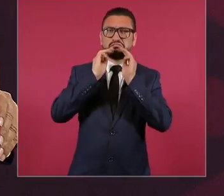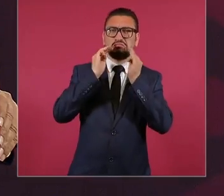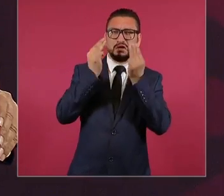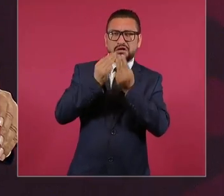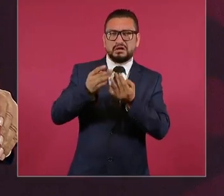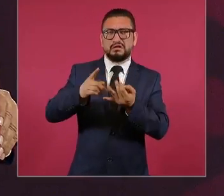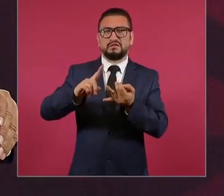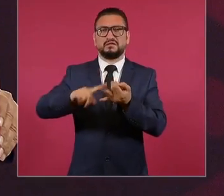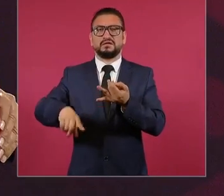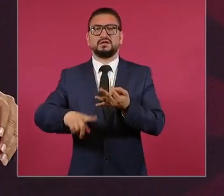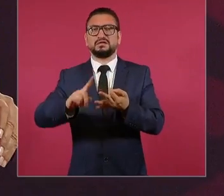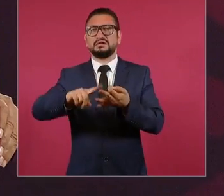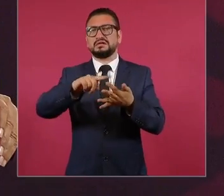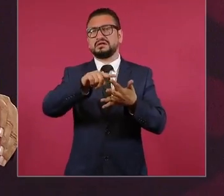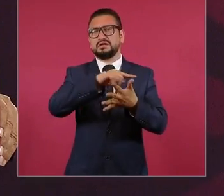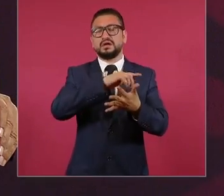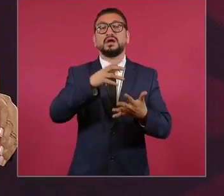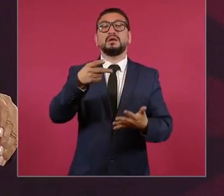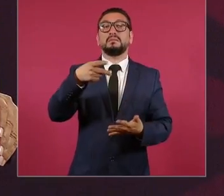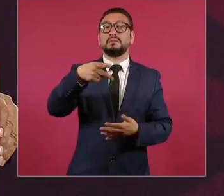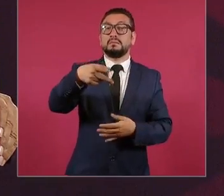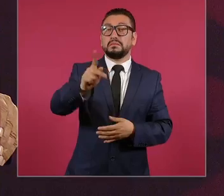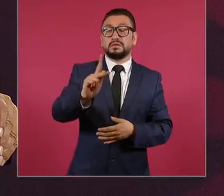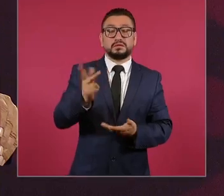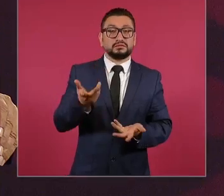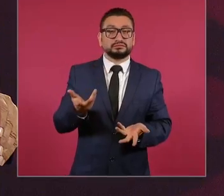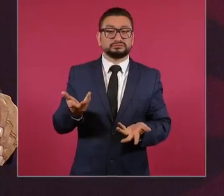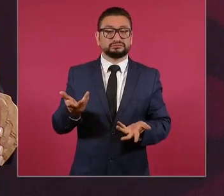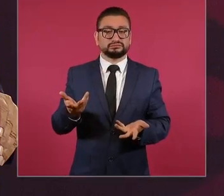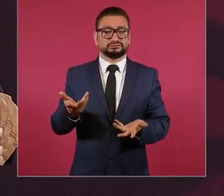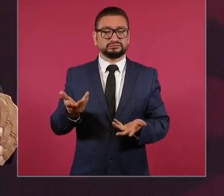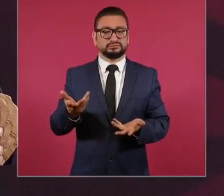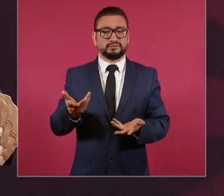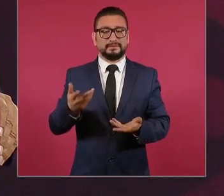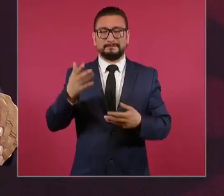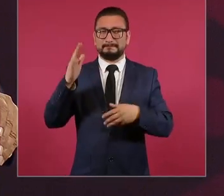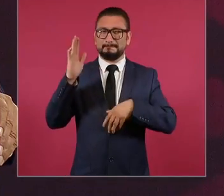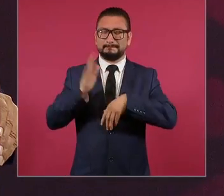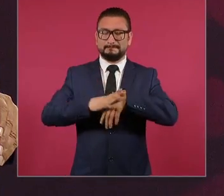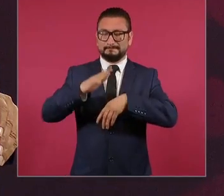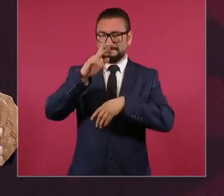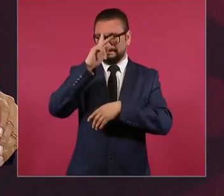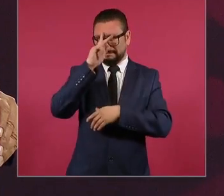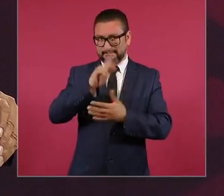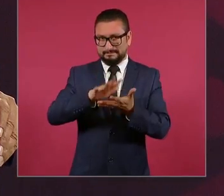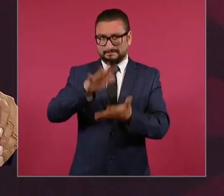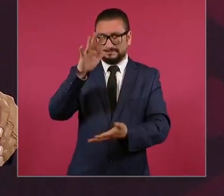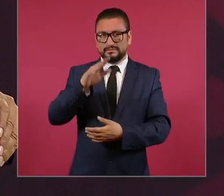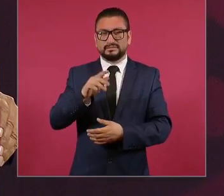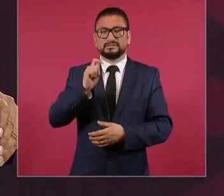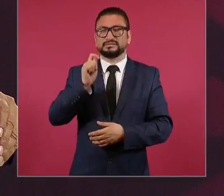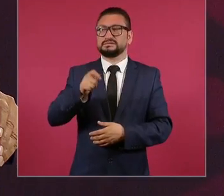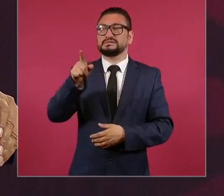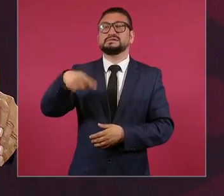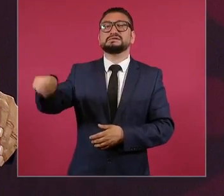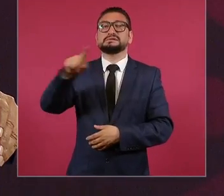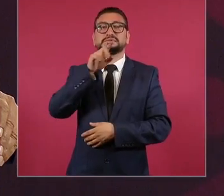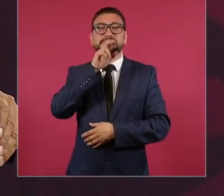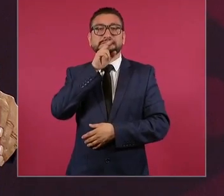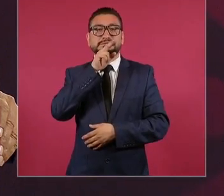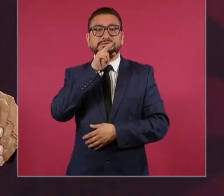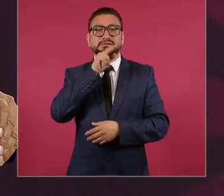lo que más les preocupa